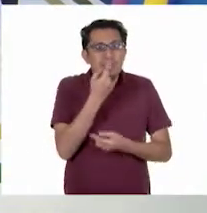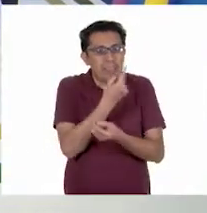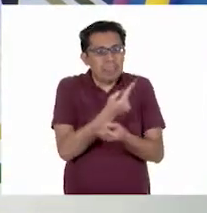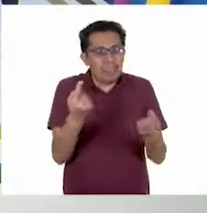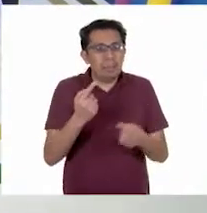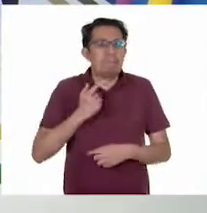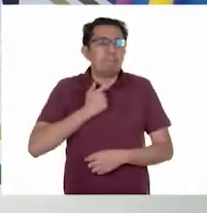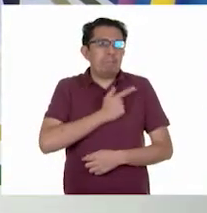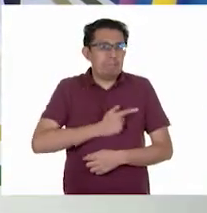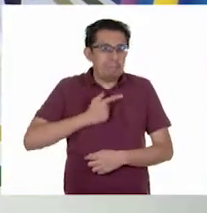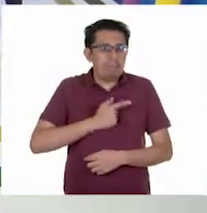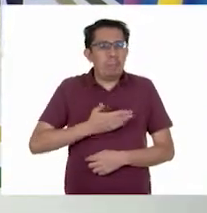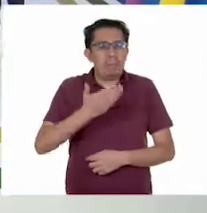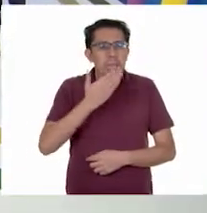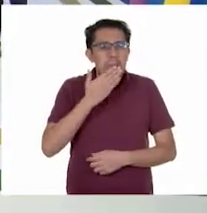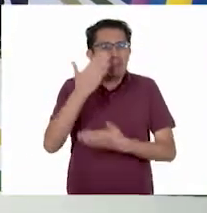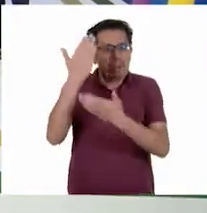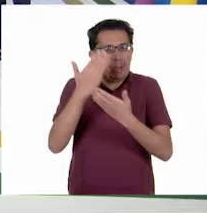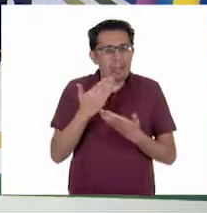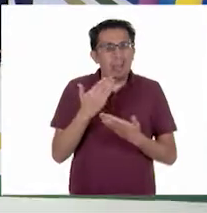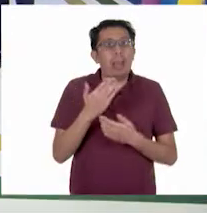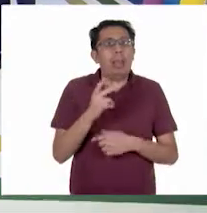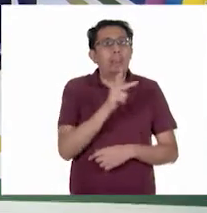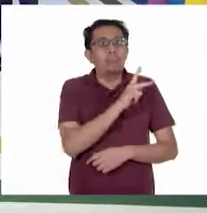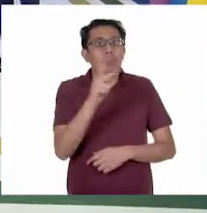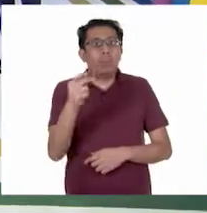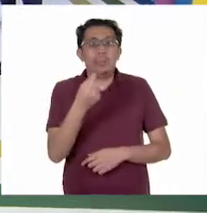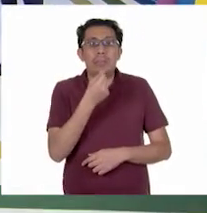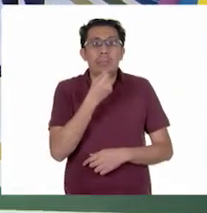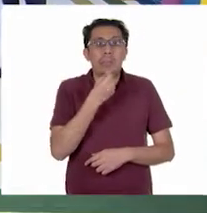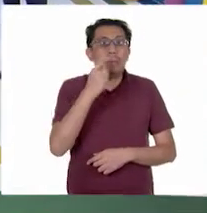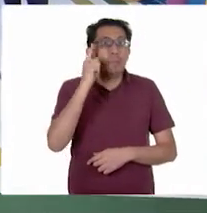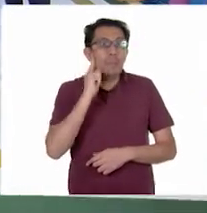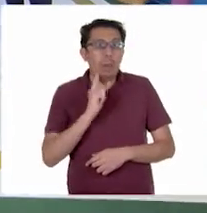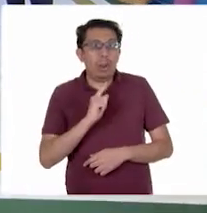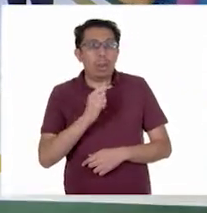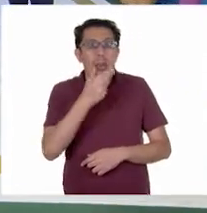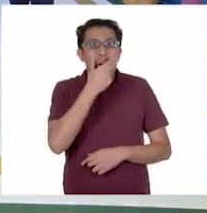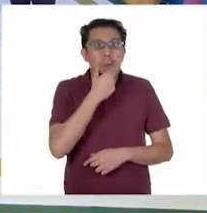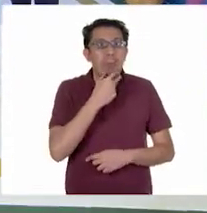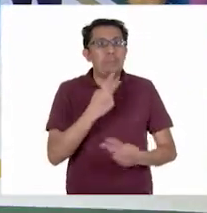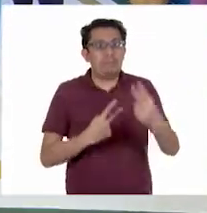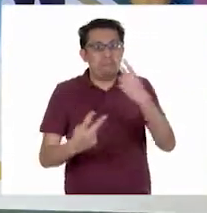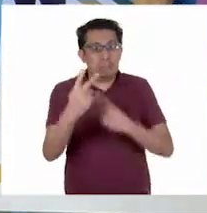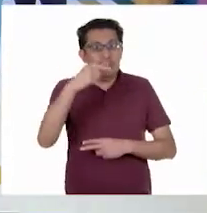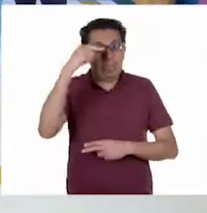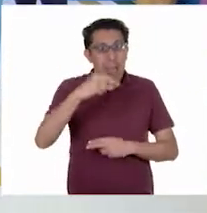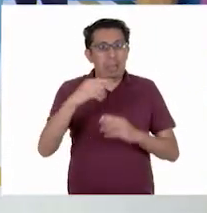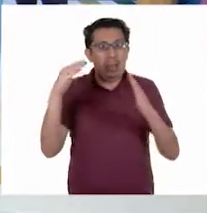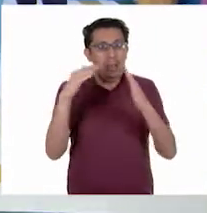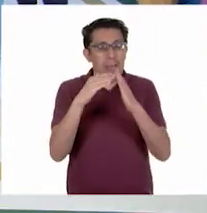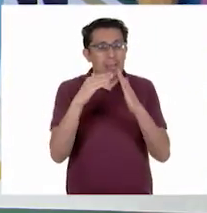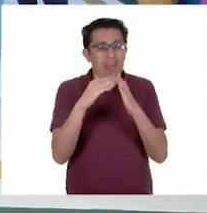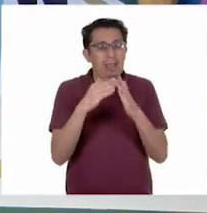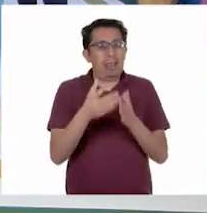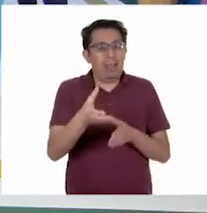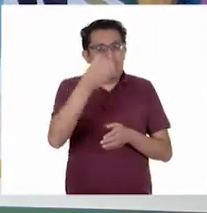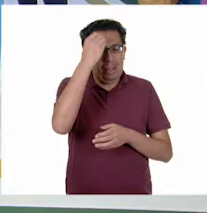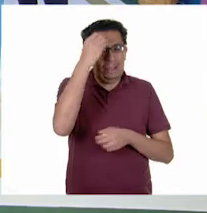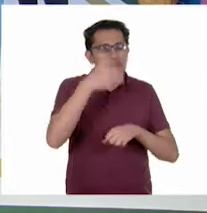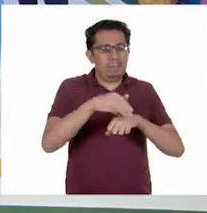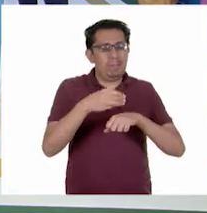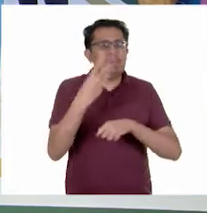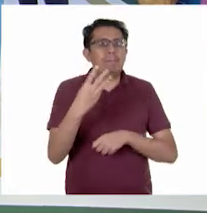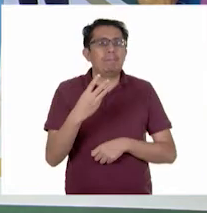Me da mucho gusto darle la bienvenida a todas las niñas y a todos los niños que nos siguen aquí en Aprende en Casa 3. Nos alegra